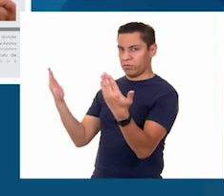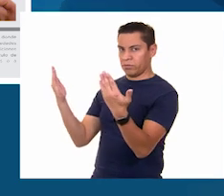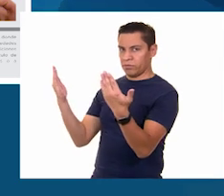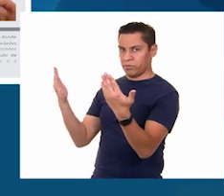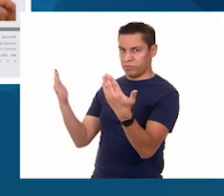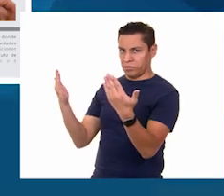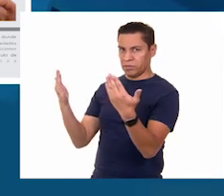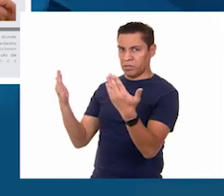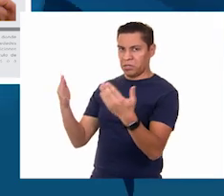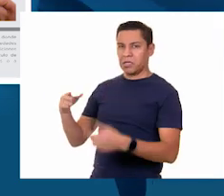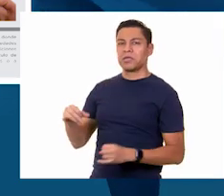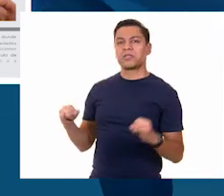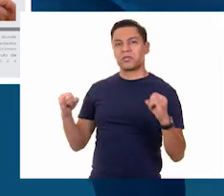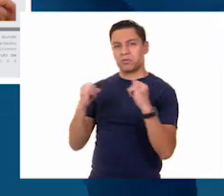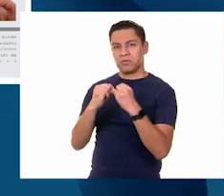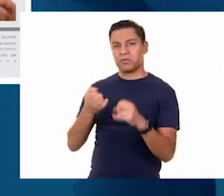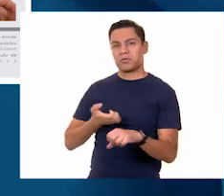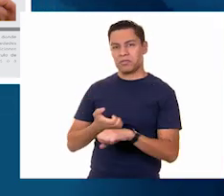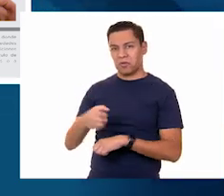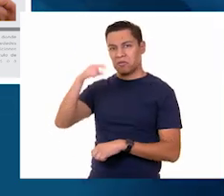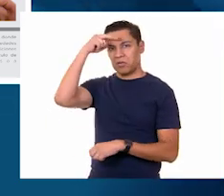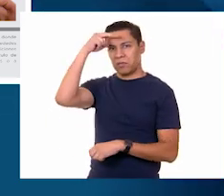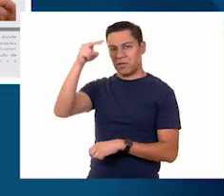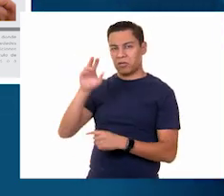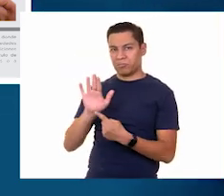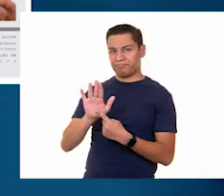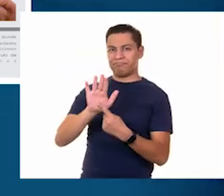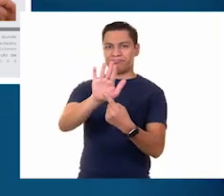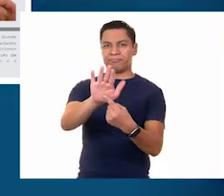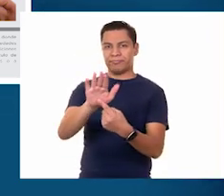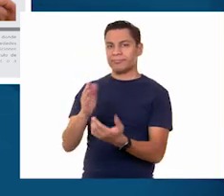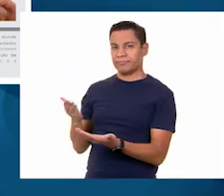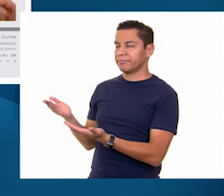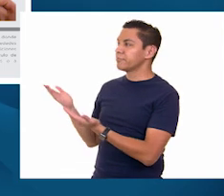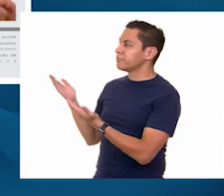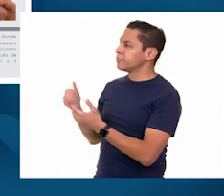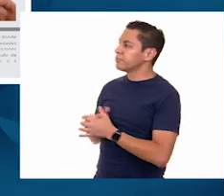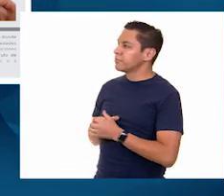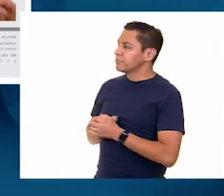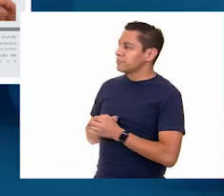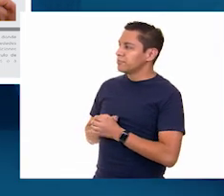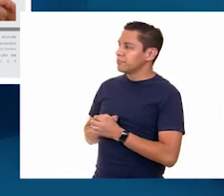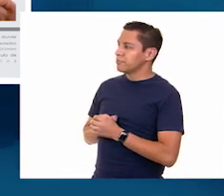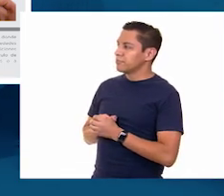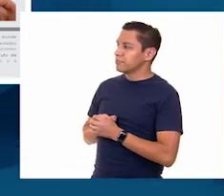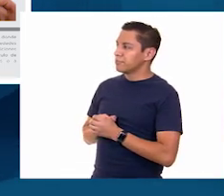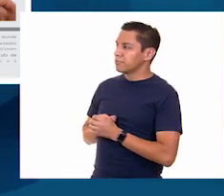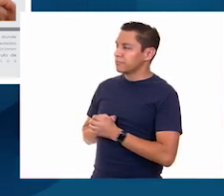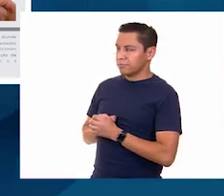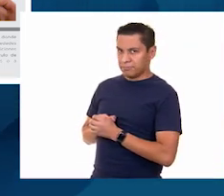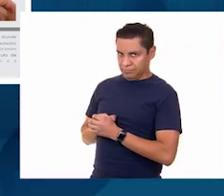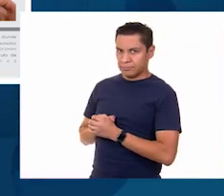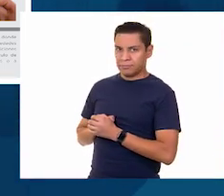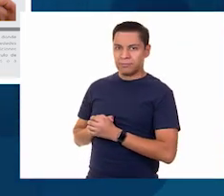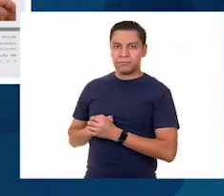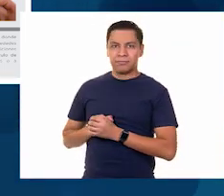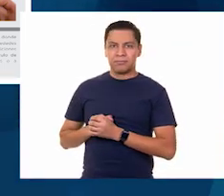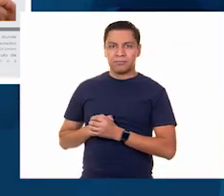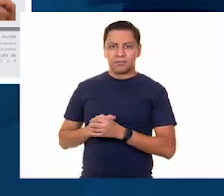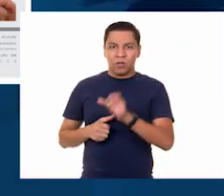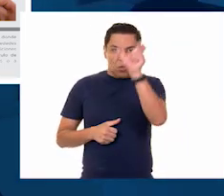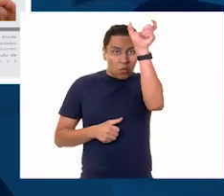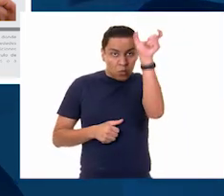Estado de México. A ver, profesor, ¿me lo imagino o las columnas aparecen en el orden que deben ser